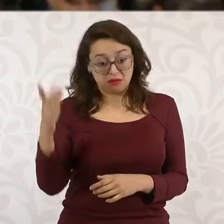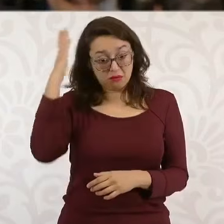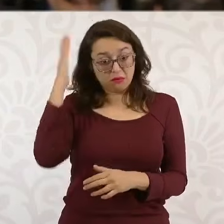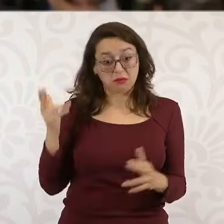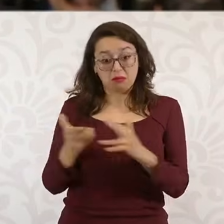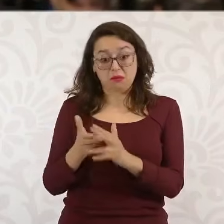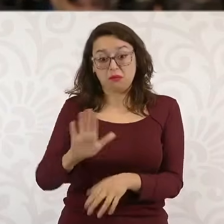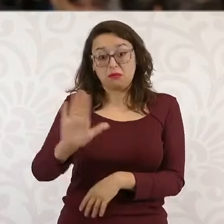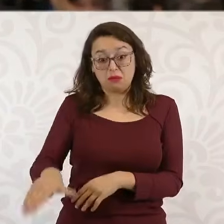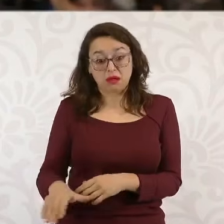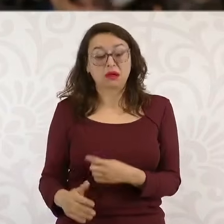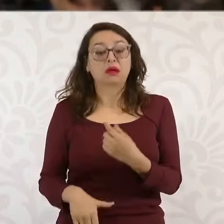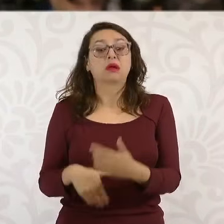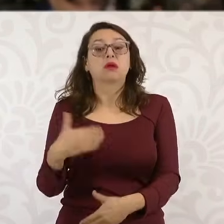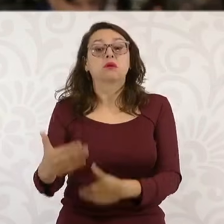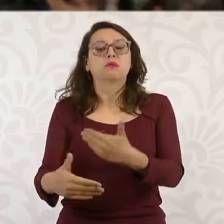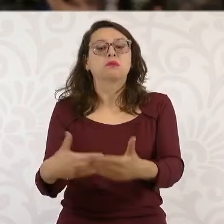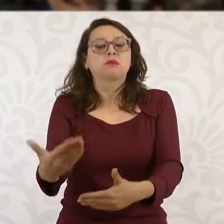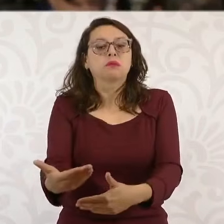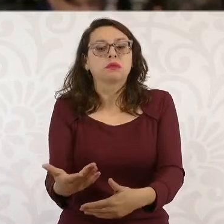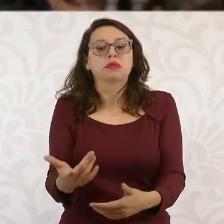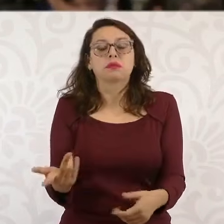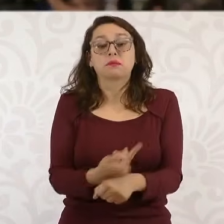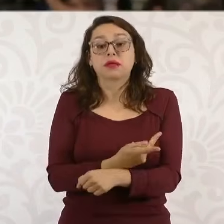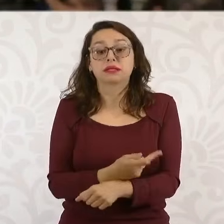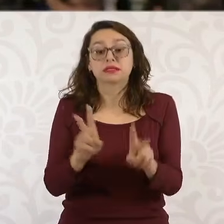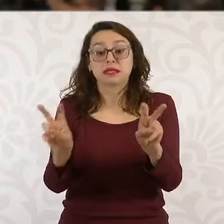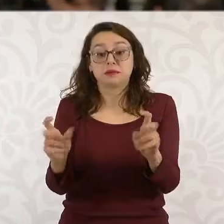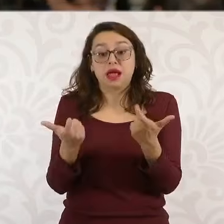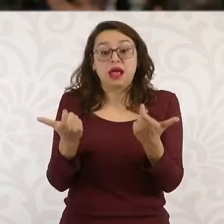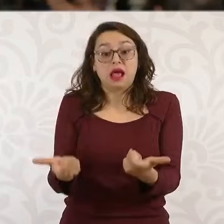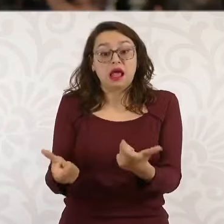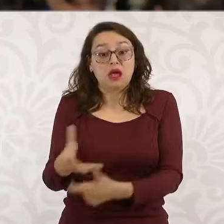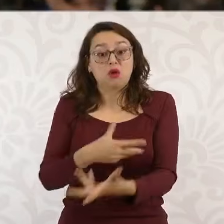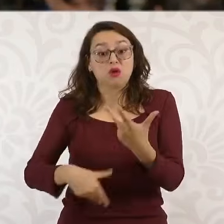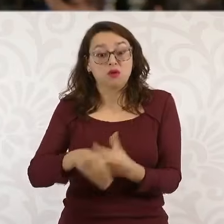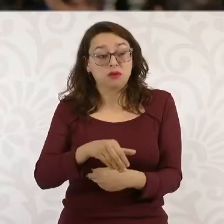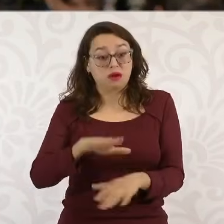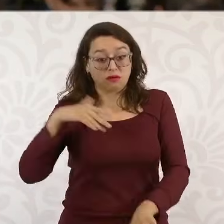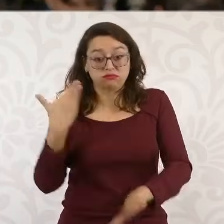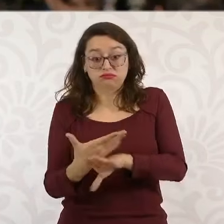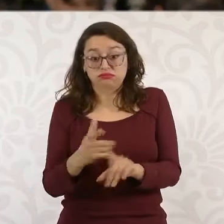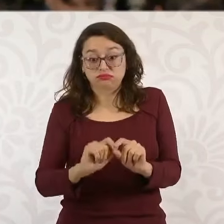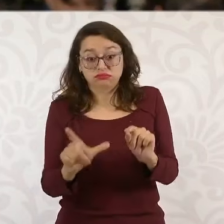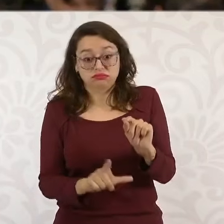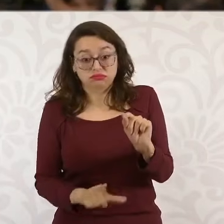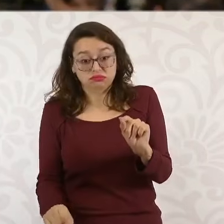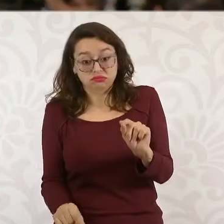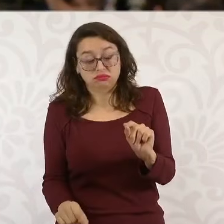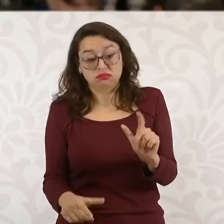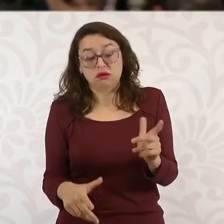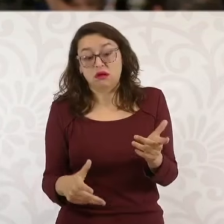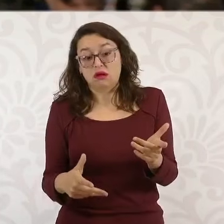¿traerá qué consecuencias económicas puede traer al país? Ya sea,